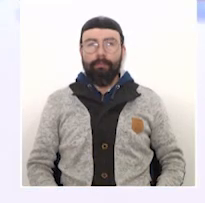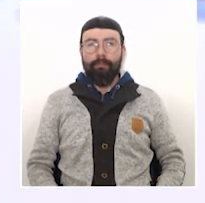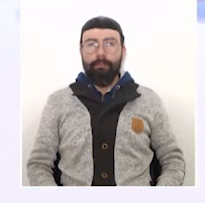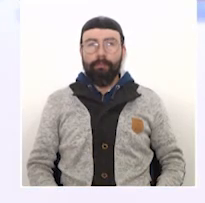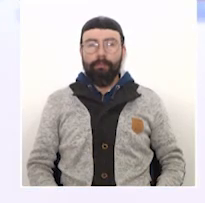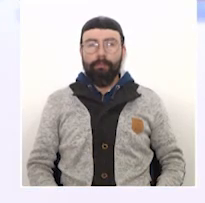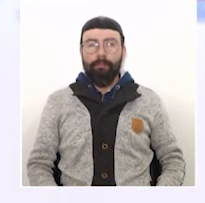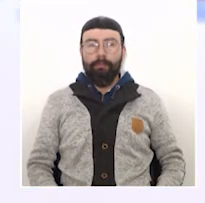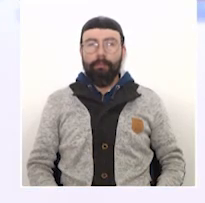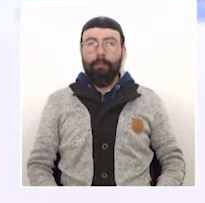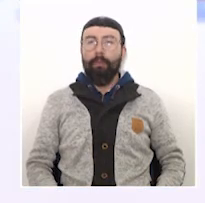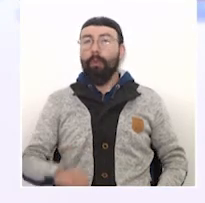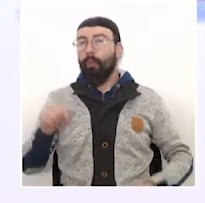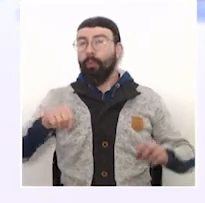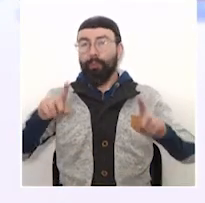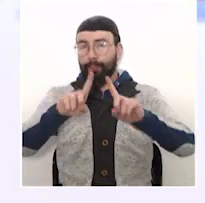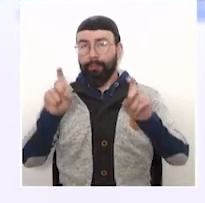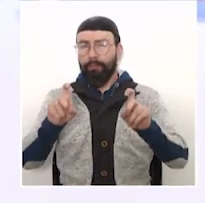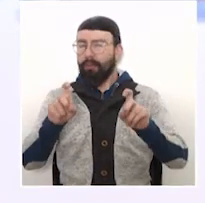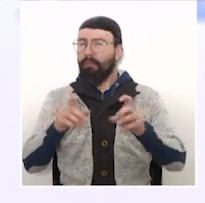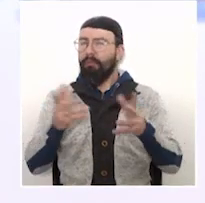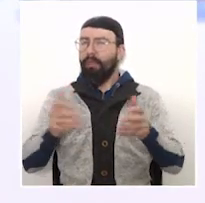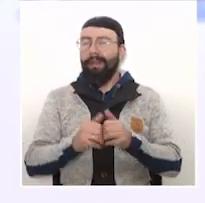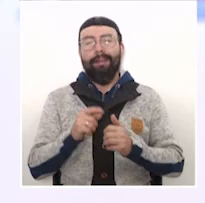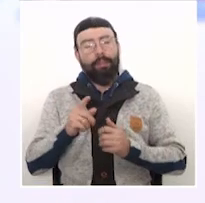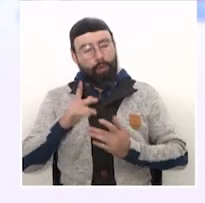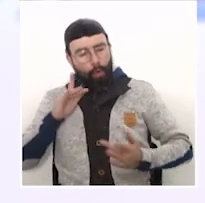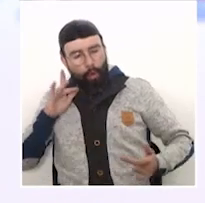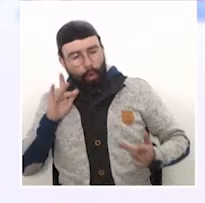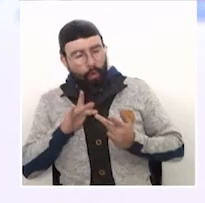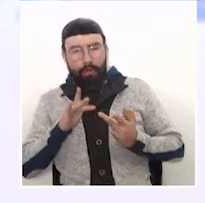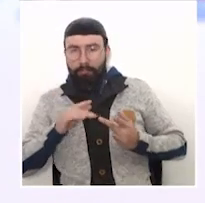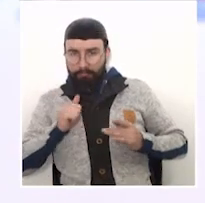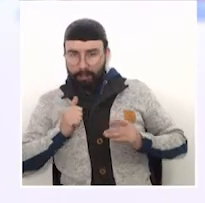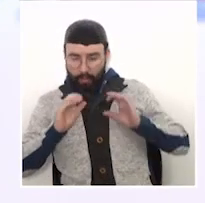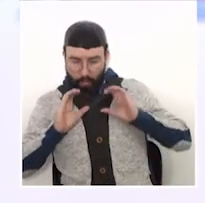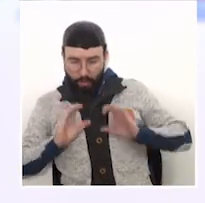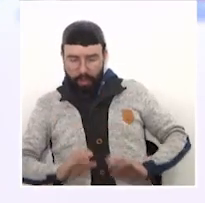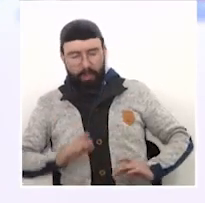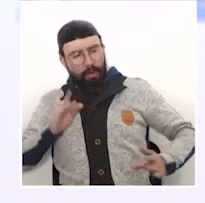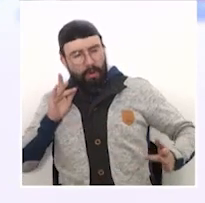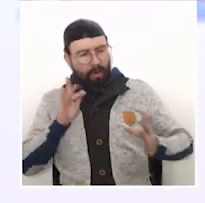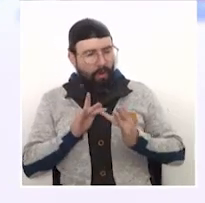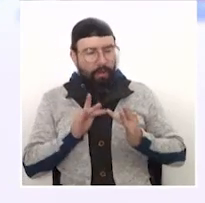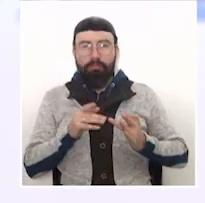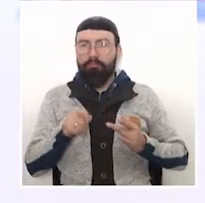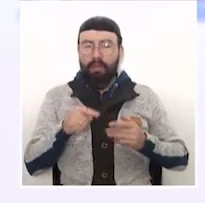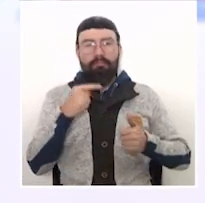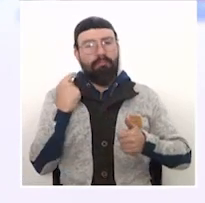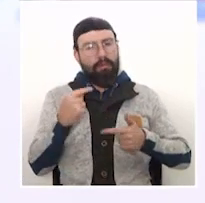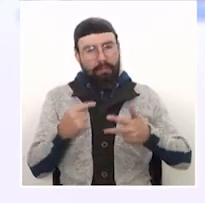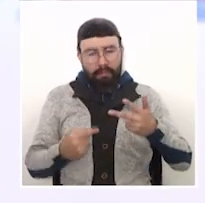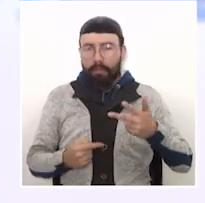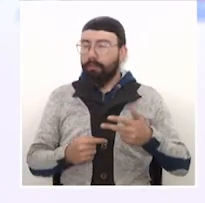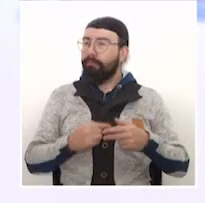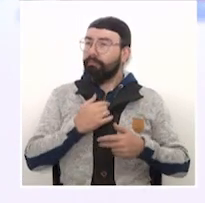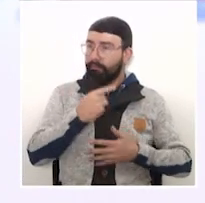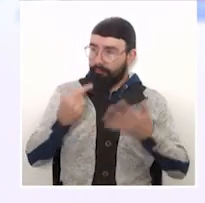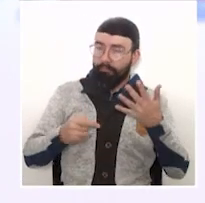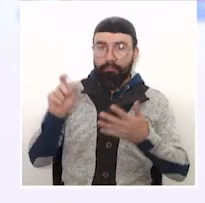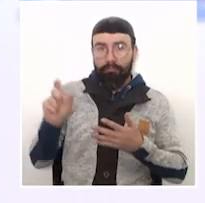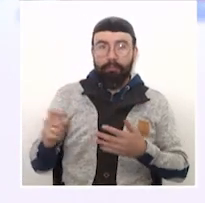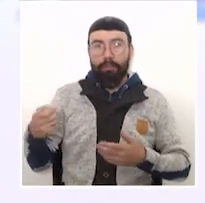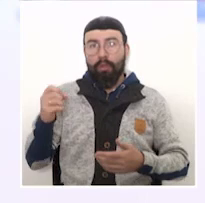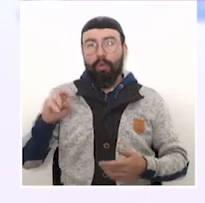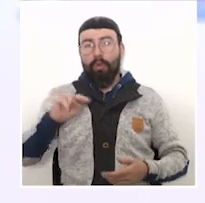Hoy vamos a estar hablando acerca de esa conexión con nuestro interior, cinco pilares, con Gonzalo Gallo, un guía espiritual que se ha dedicado